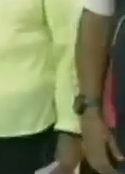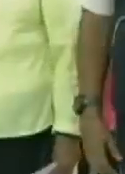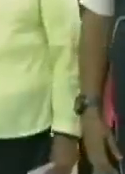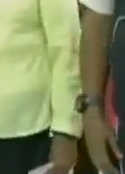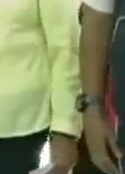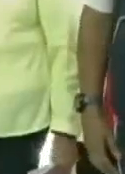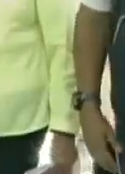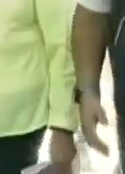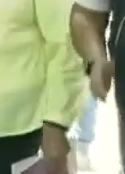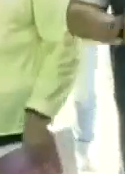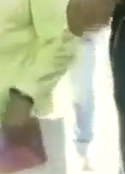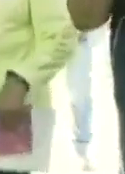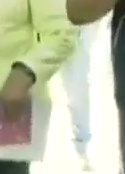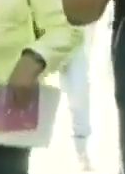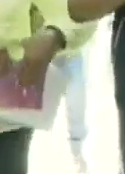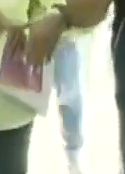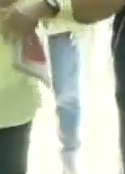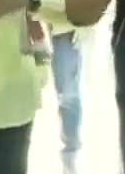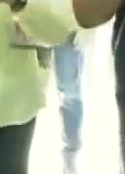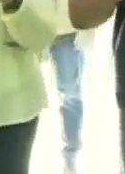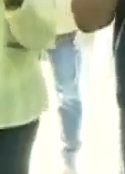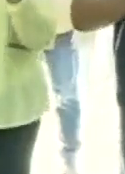buenas tardes, pues.